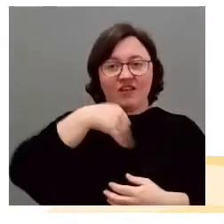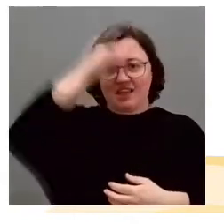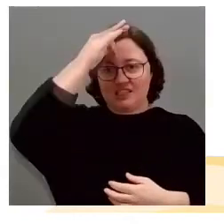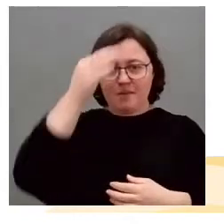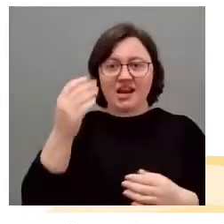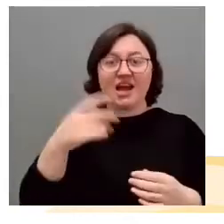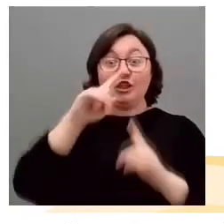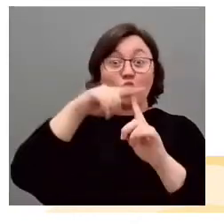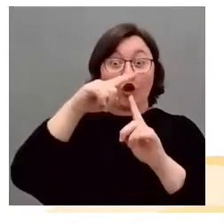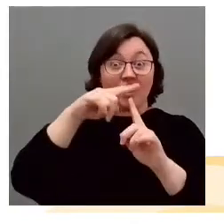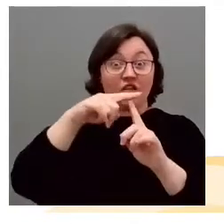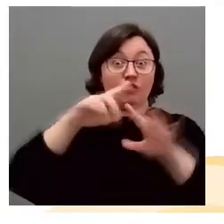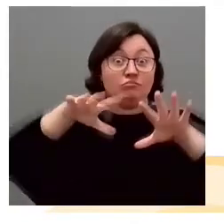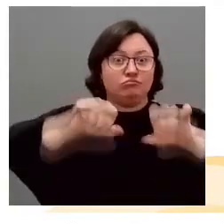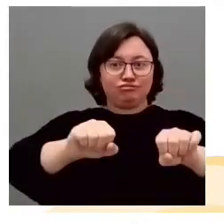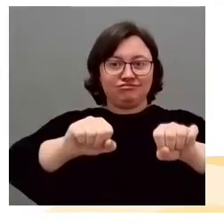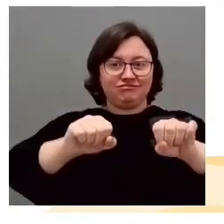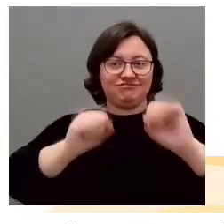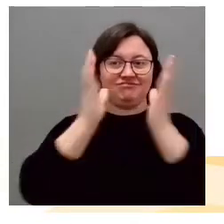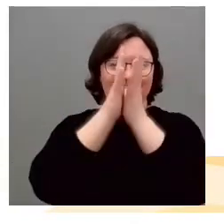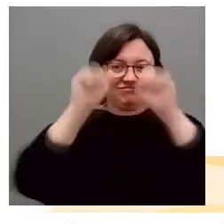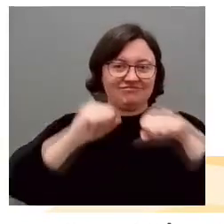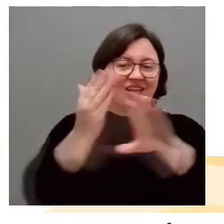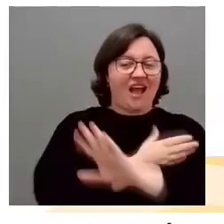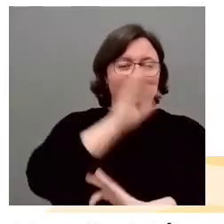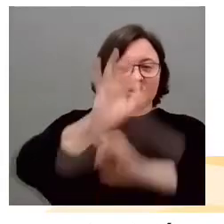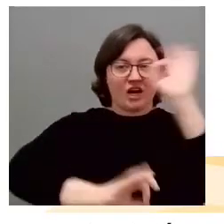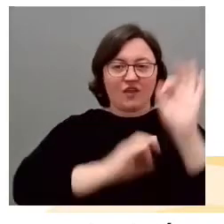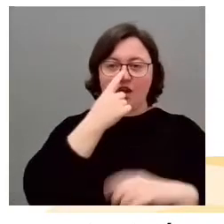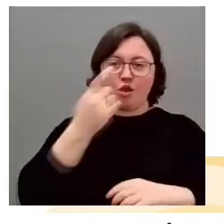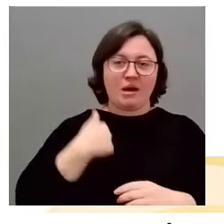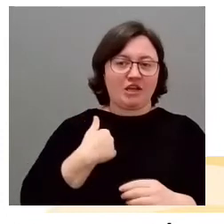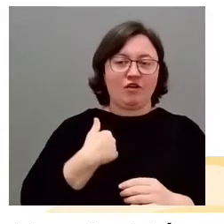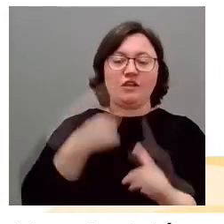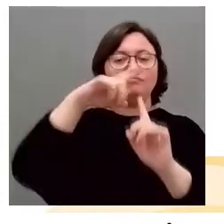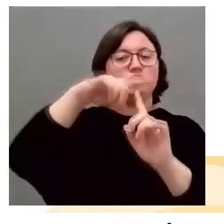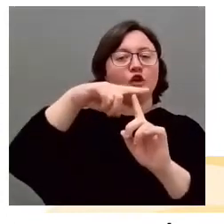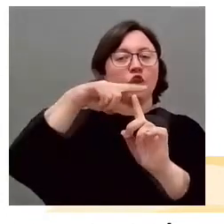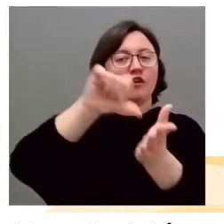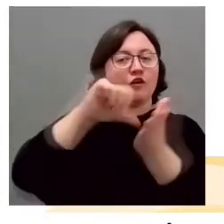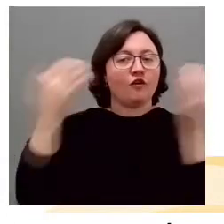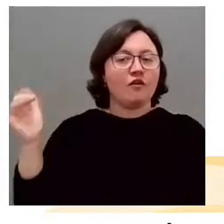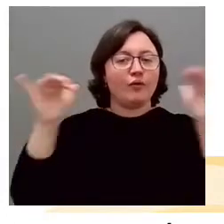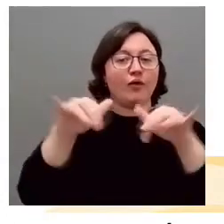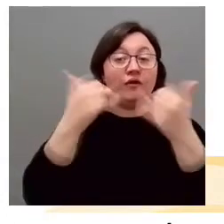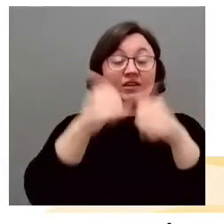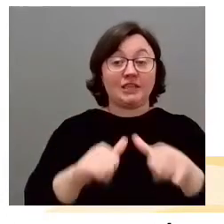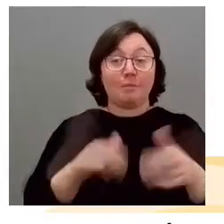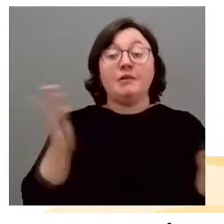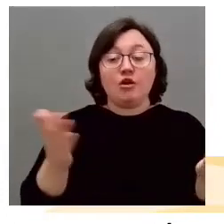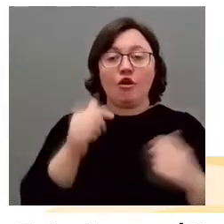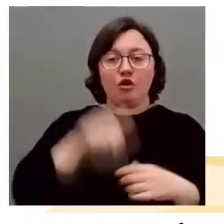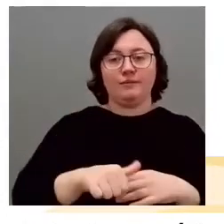Este fin de semana hubiéramos estado en Toledo, así lo habíamos organizado ya desde el año pasado y bueno, yo quiero también desde aquí